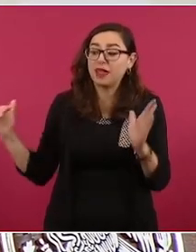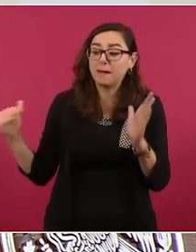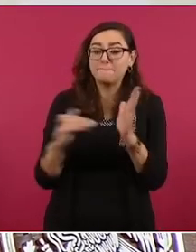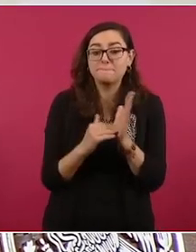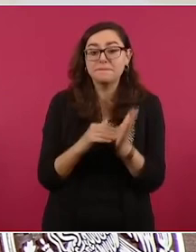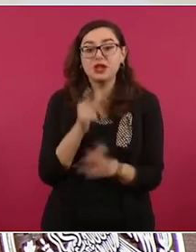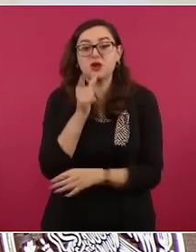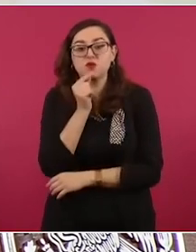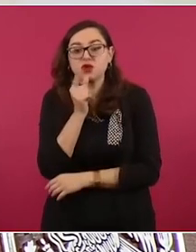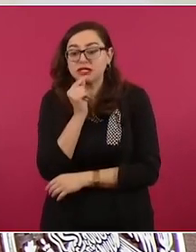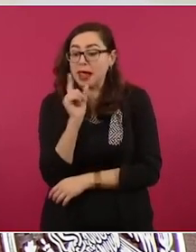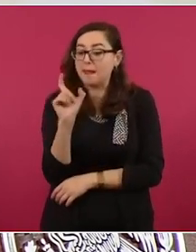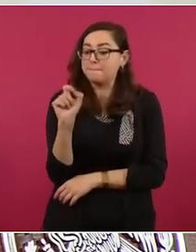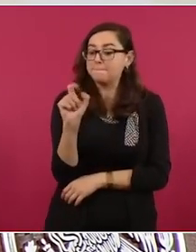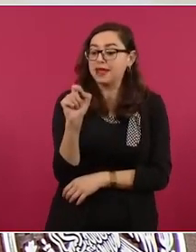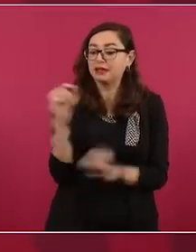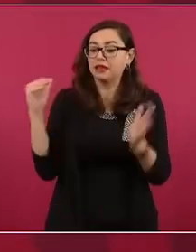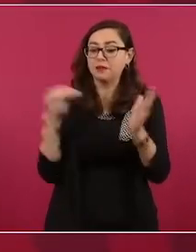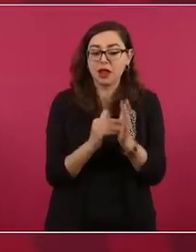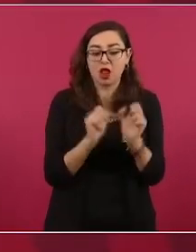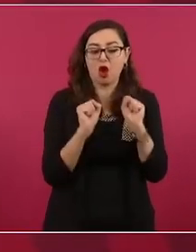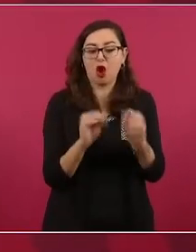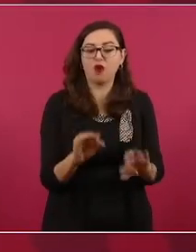la mitad administrativos,